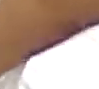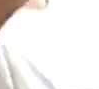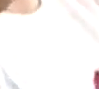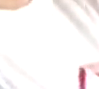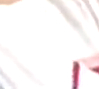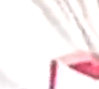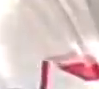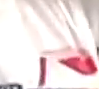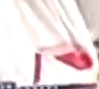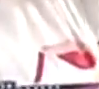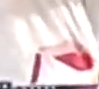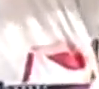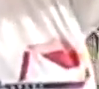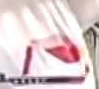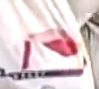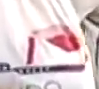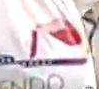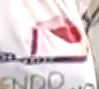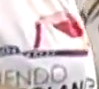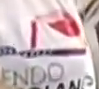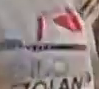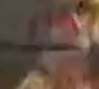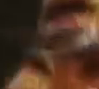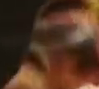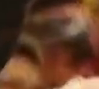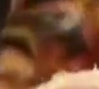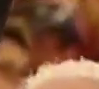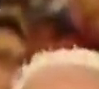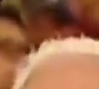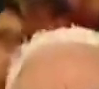B aplausos